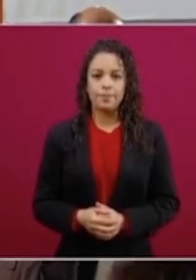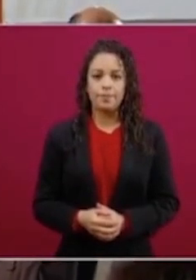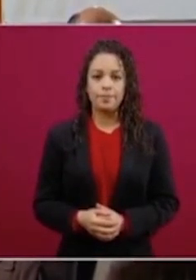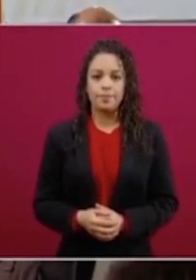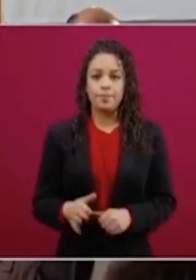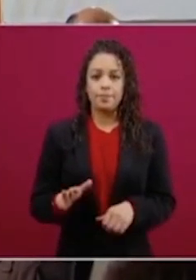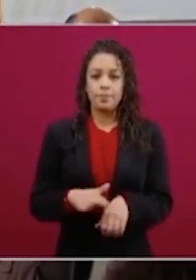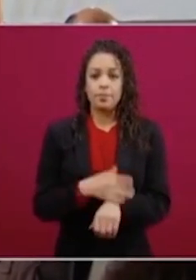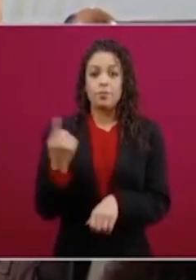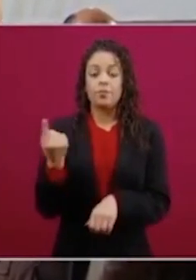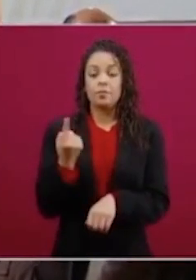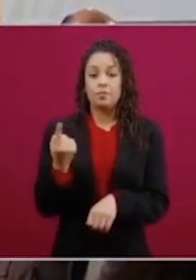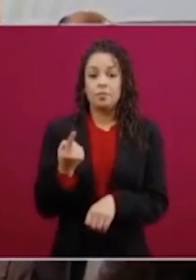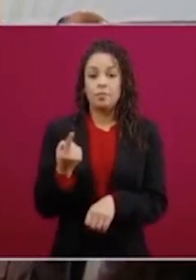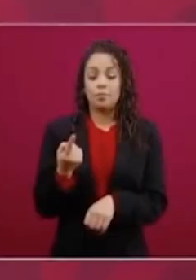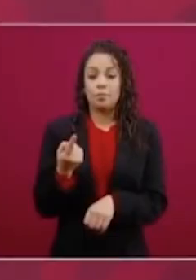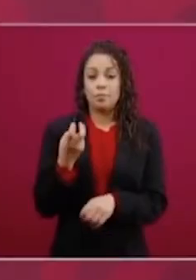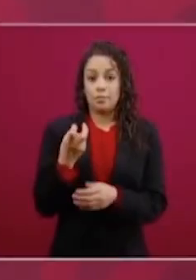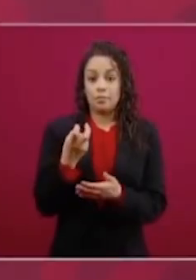el crédito